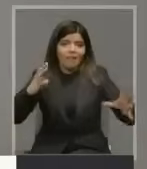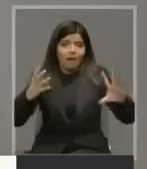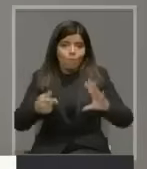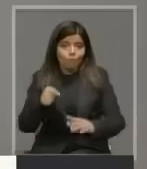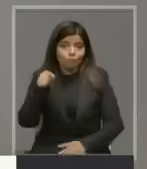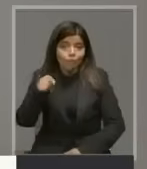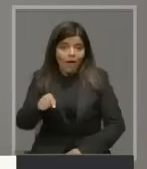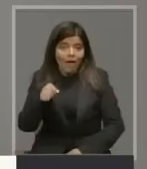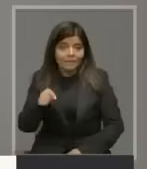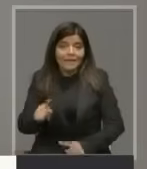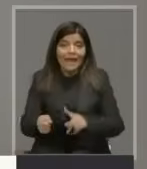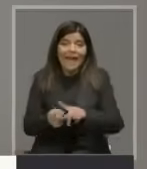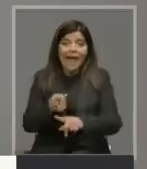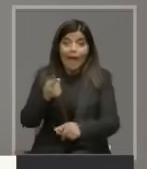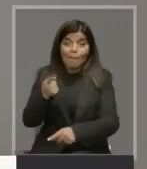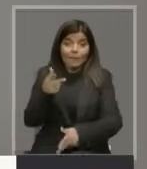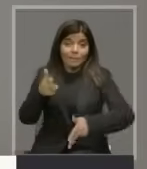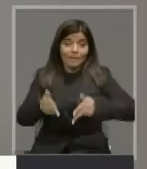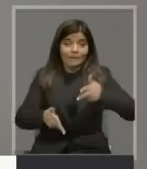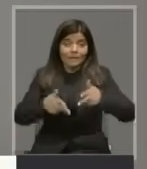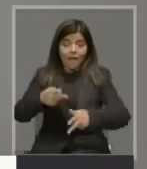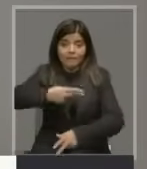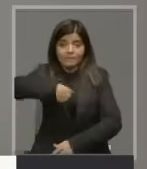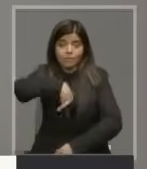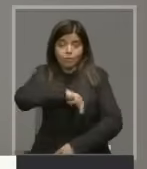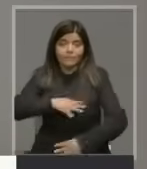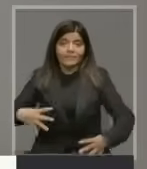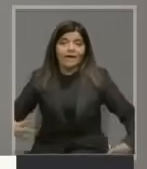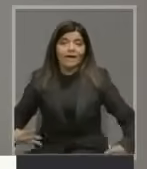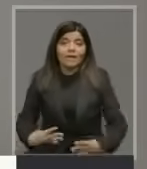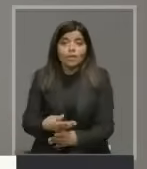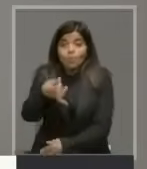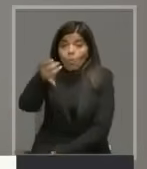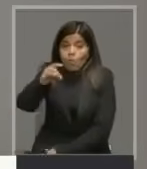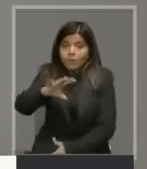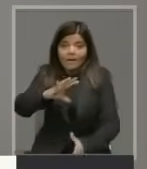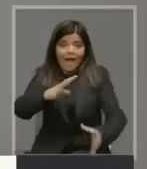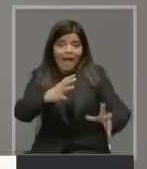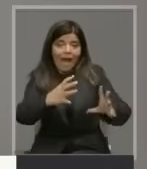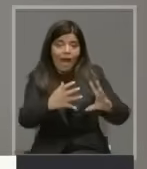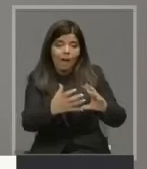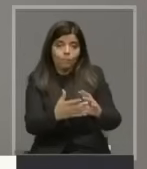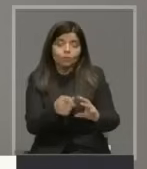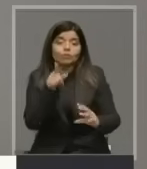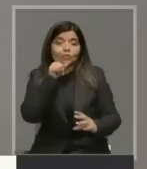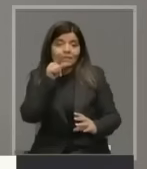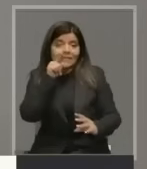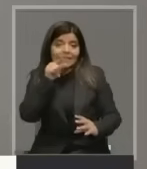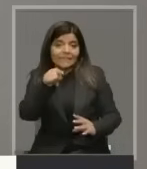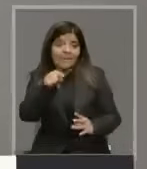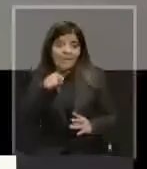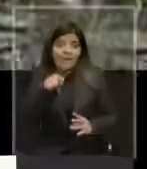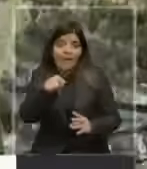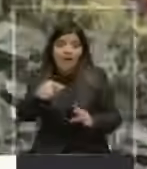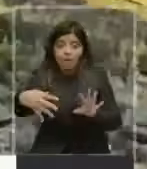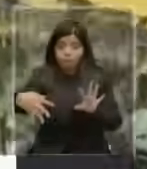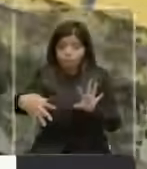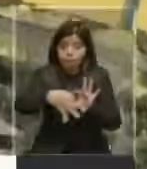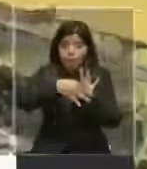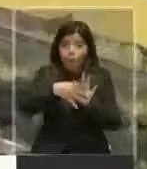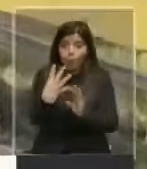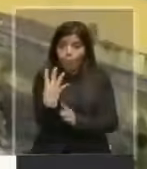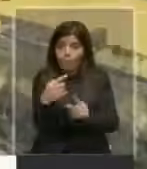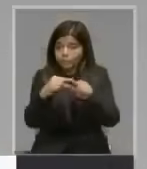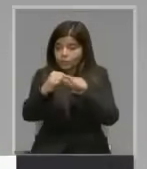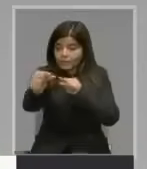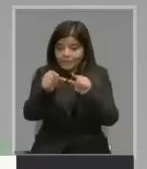la primera estación de nuestra red y una de las únicas en el mundo que va a tener una combinación con 4 líneas. Una vez que